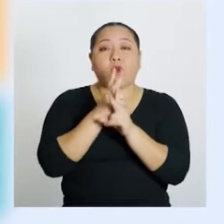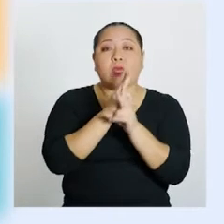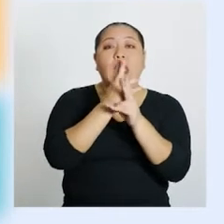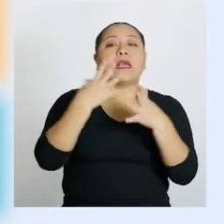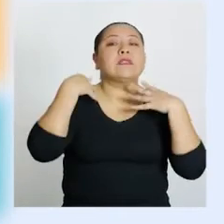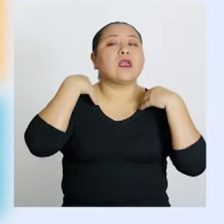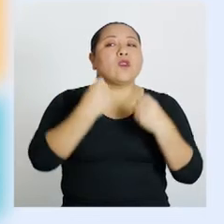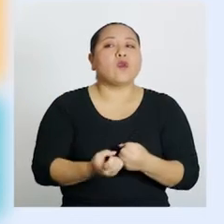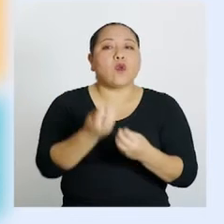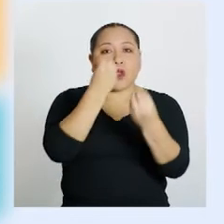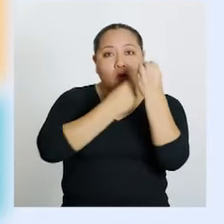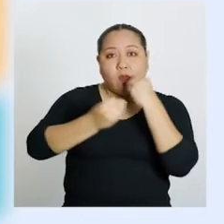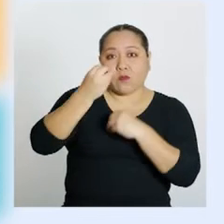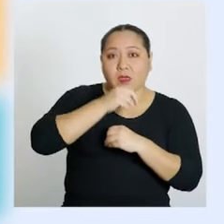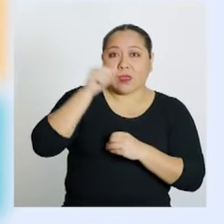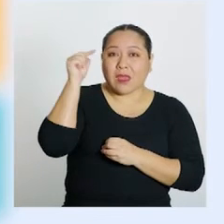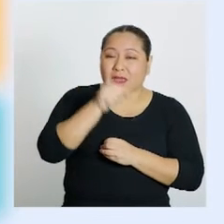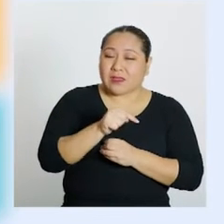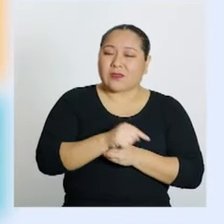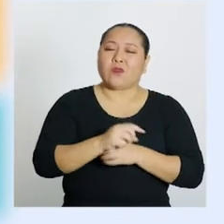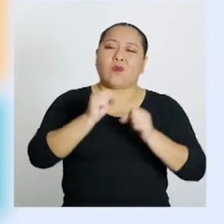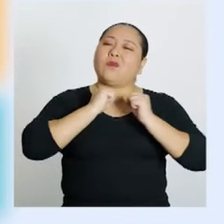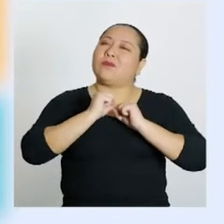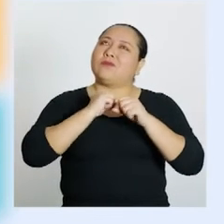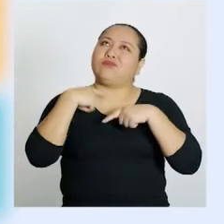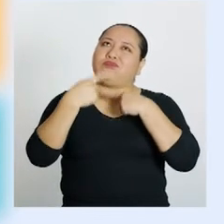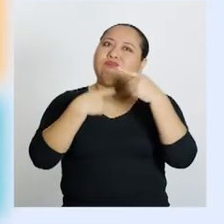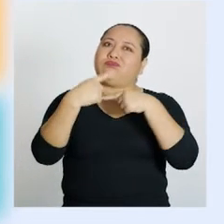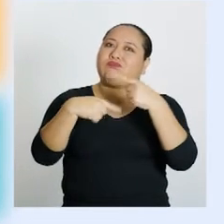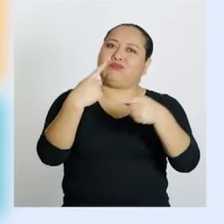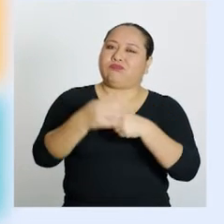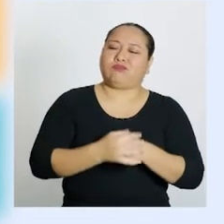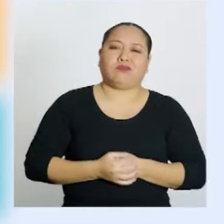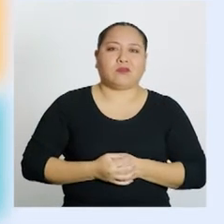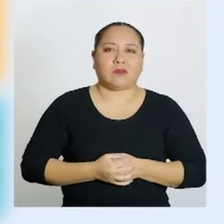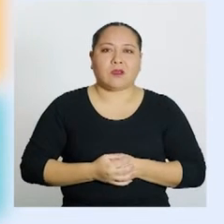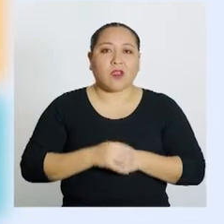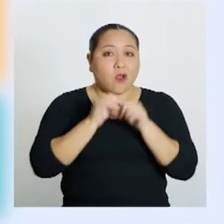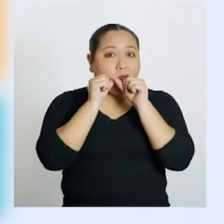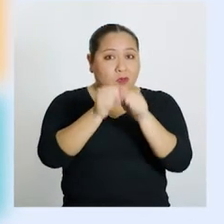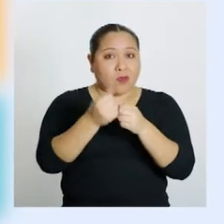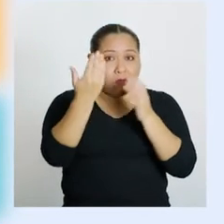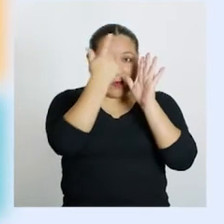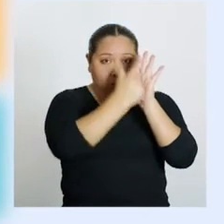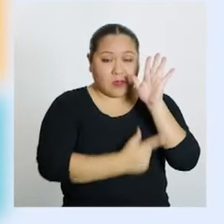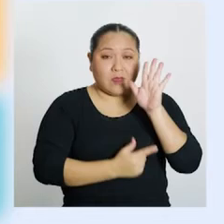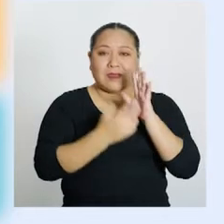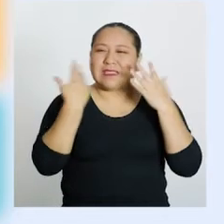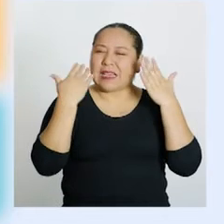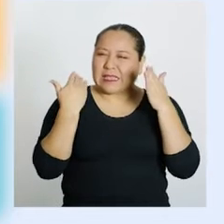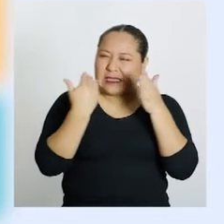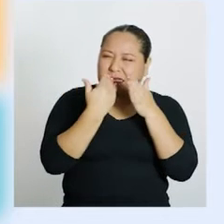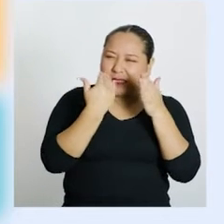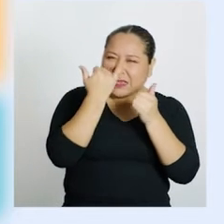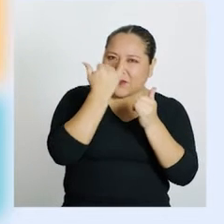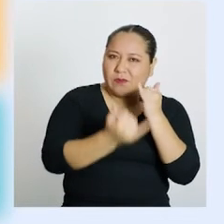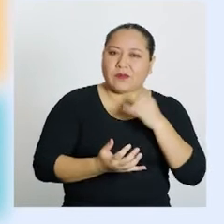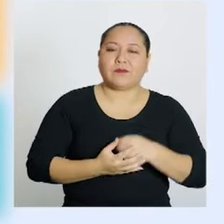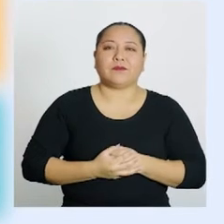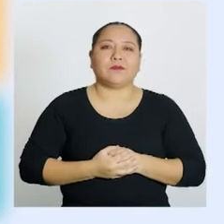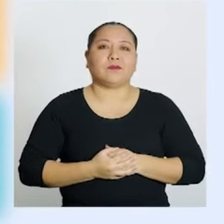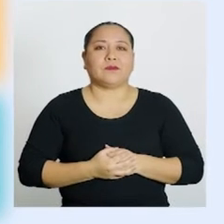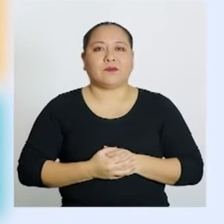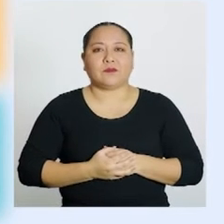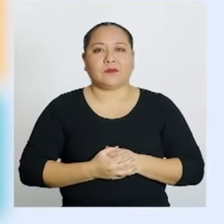cuidado de nuestra salud y alimentación es un ejercicio constante. Sigamos con la lista, que ya estamos casi al